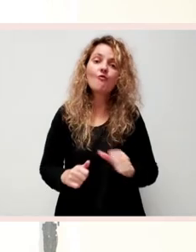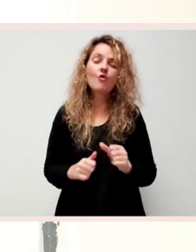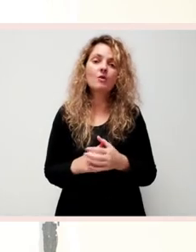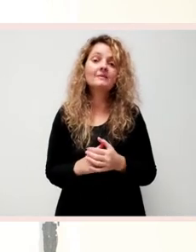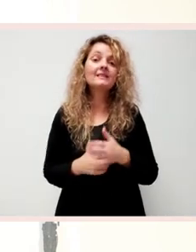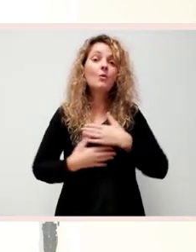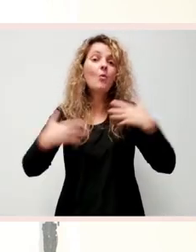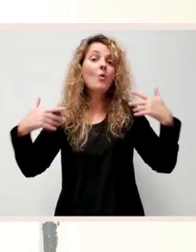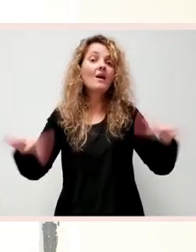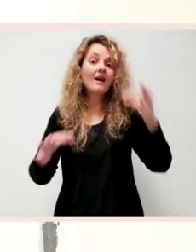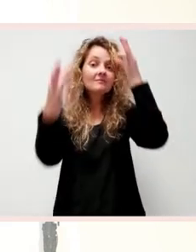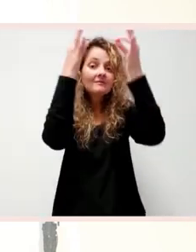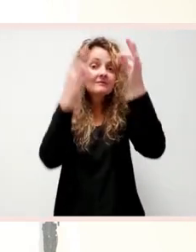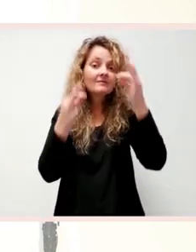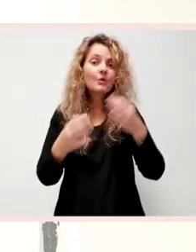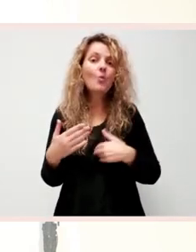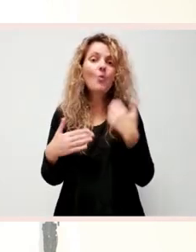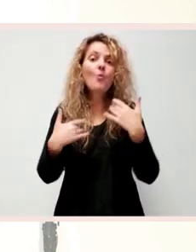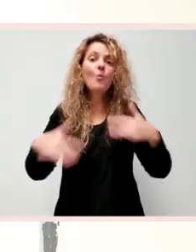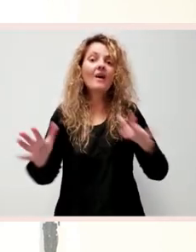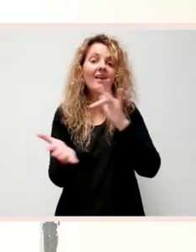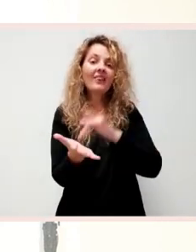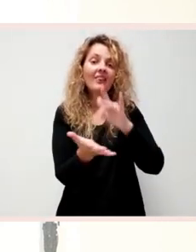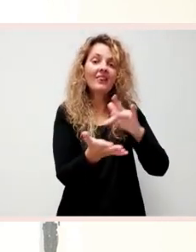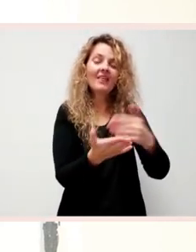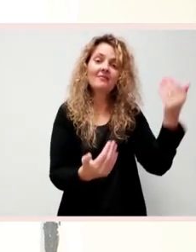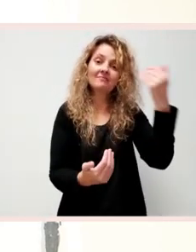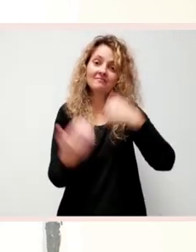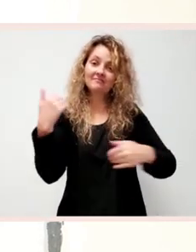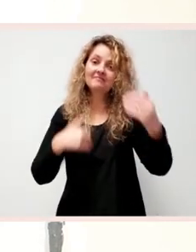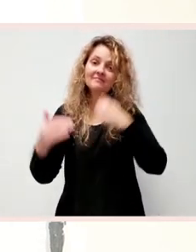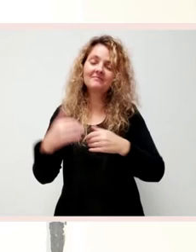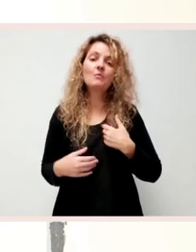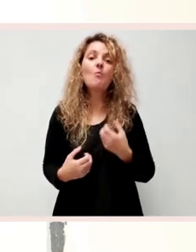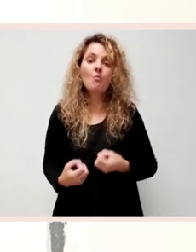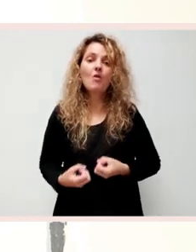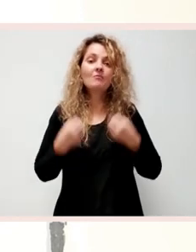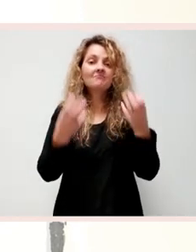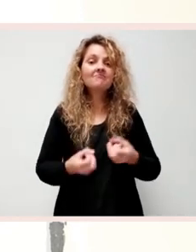pois podedes acercarvos ao museo a queda destes días e podemos falar máis polo miúdo destas pezas.